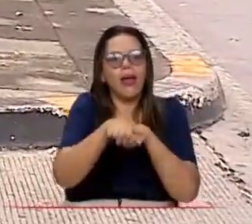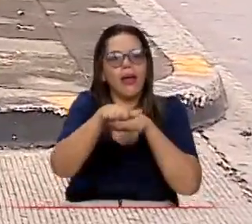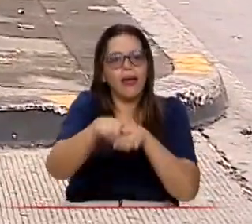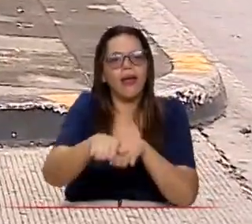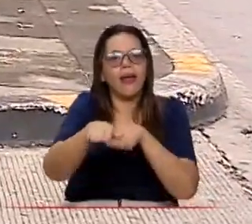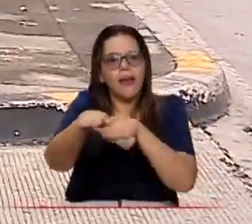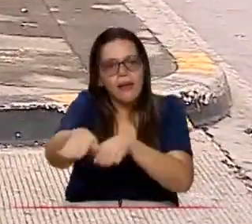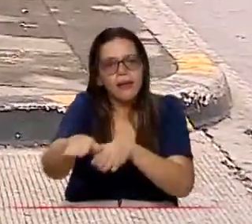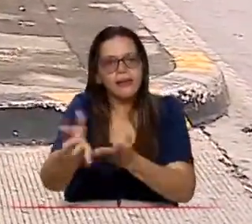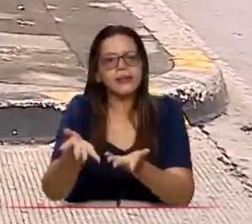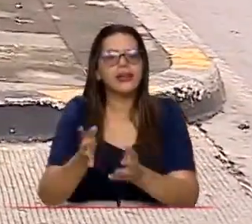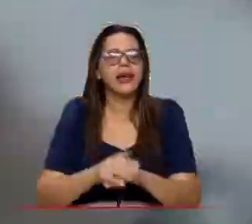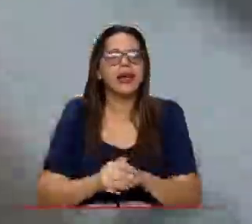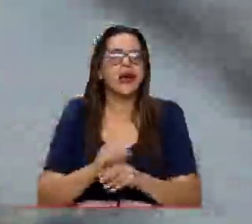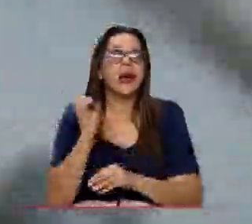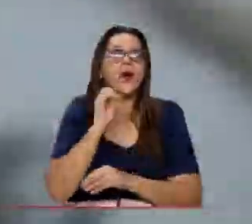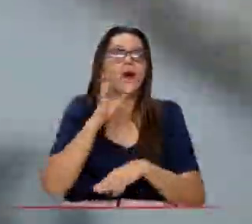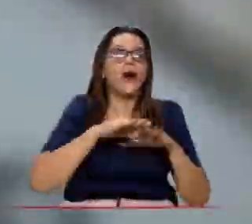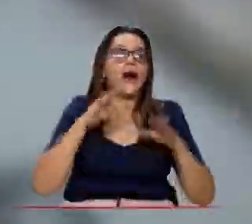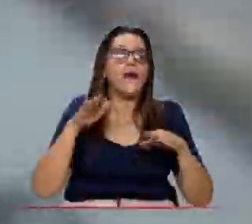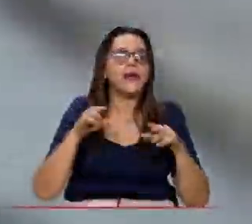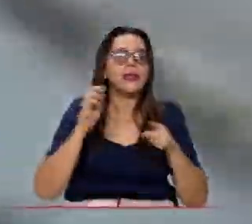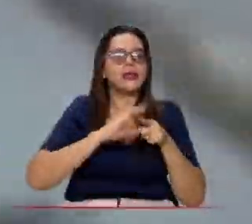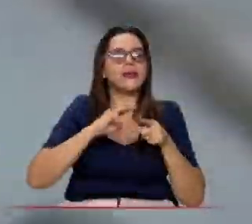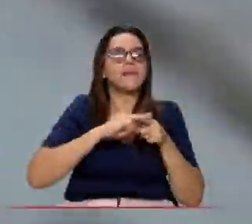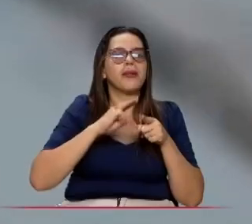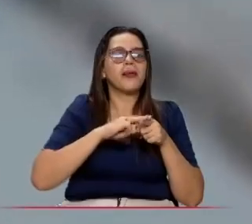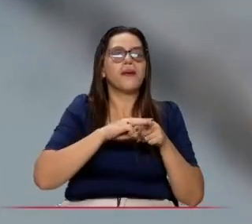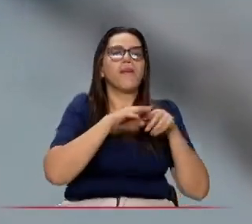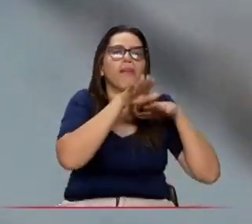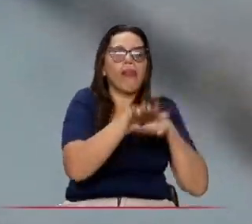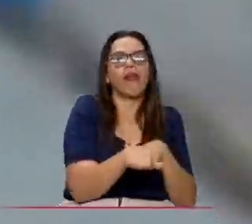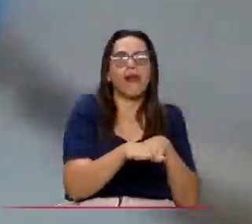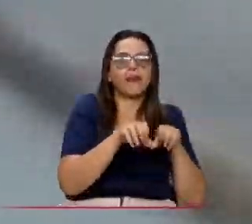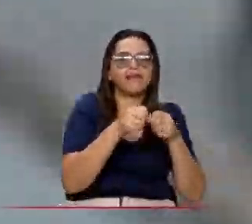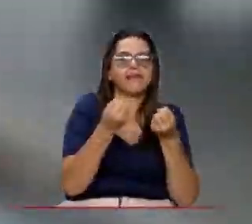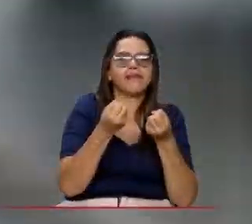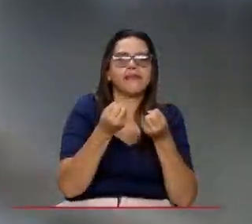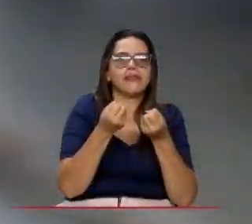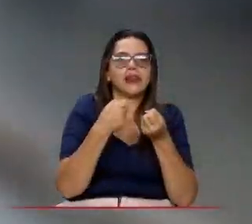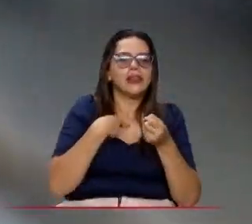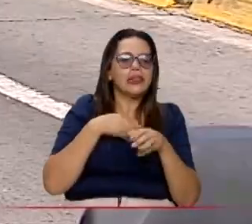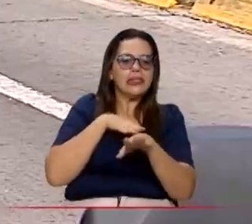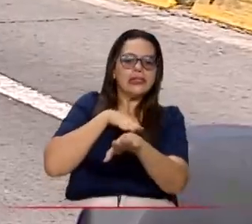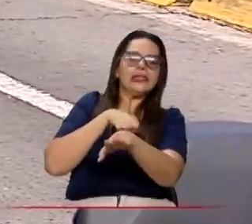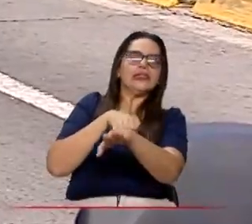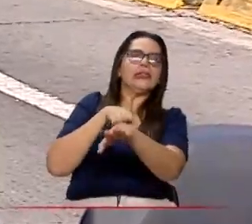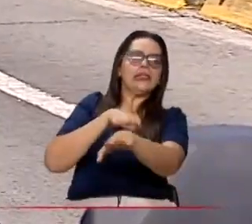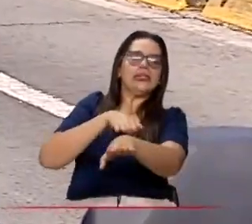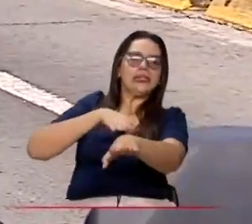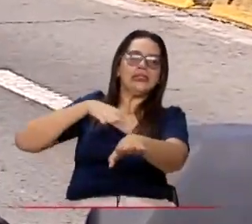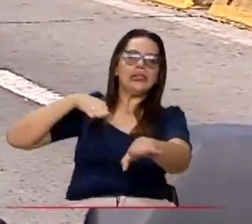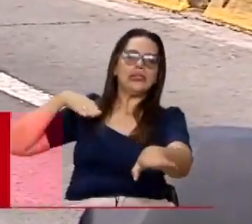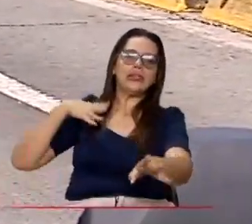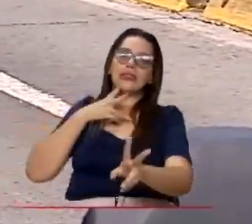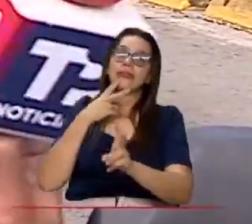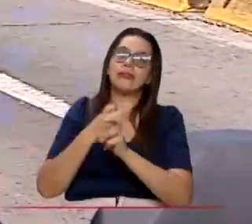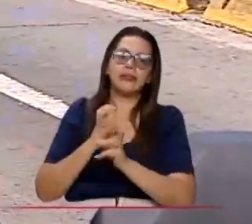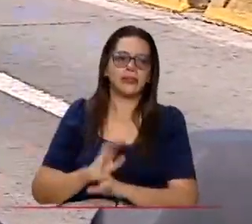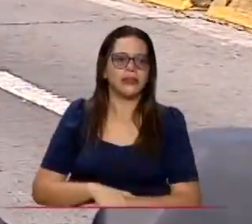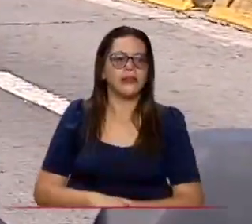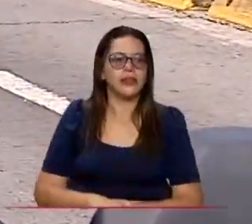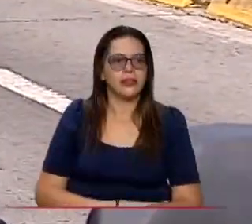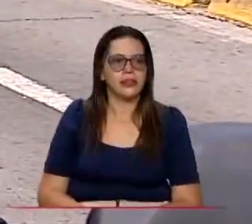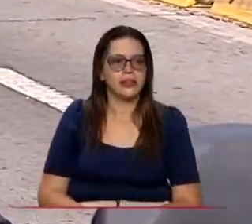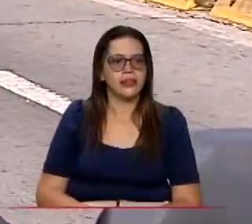del MIO que se varan y usted sabe que un carro nomás que se vare en este pedazo es un atrancón duro. Sí, cuando hay mucho trancón. ¿Por